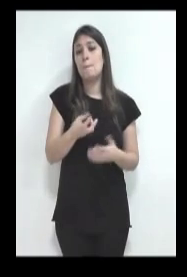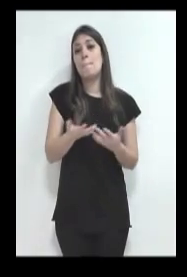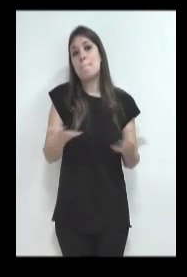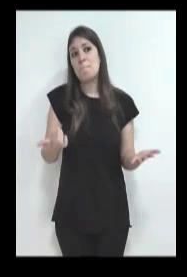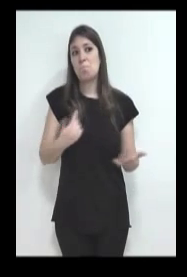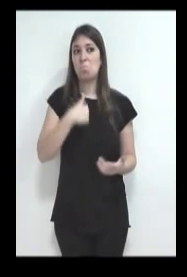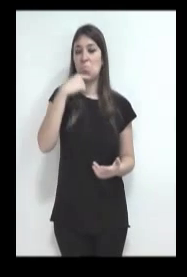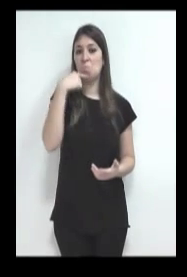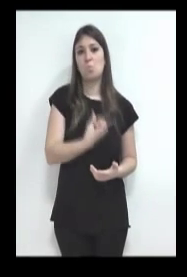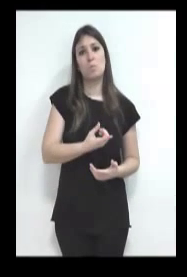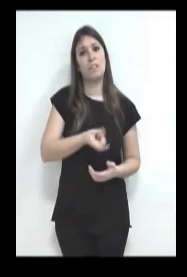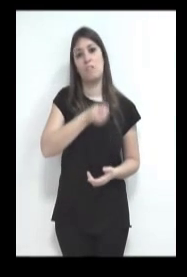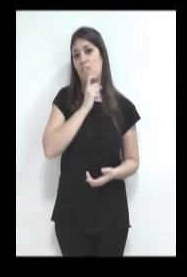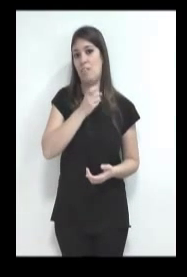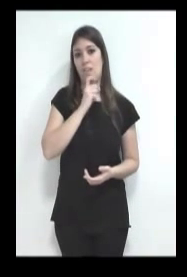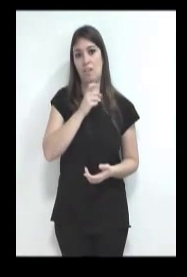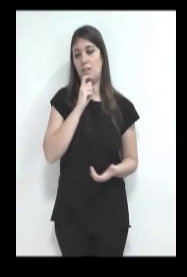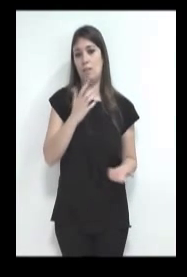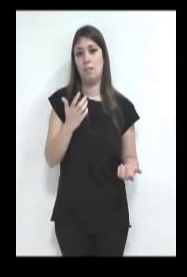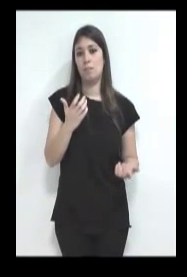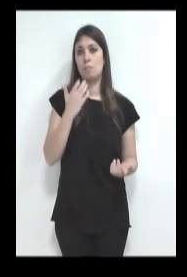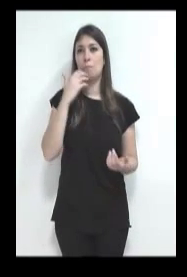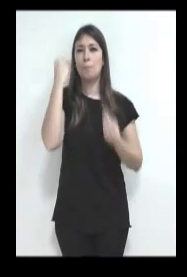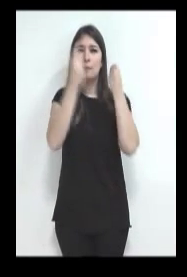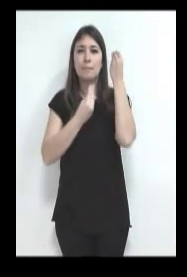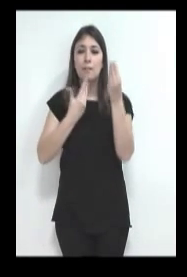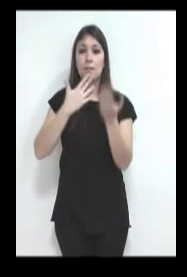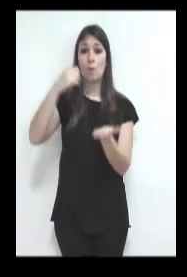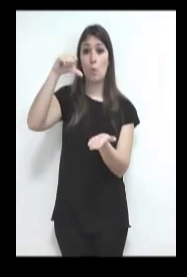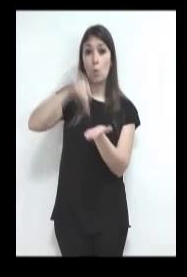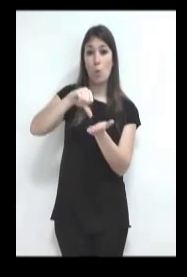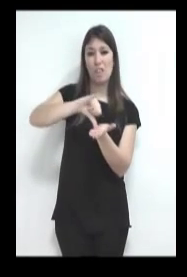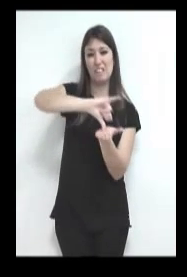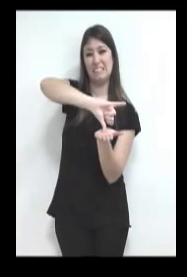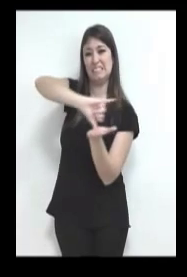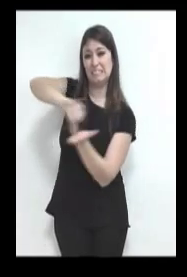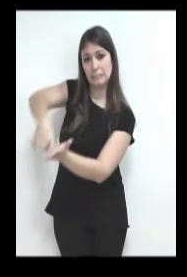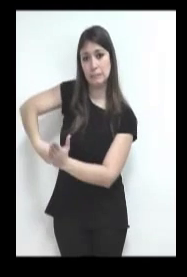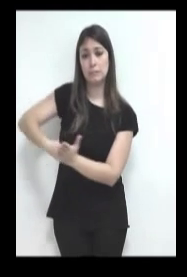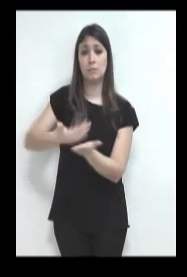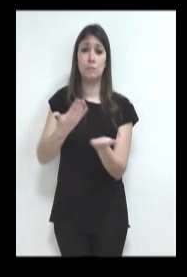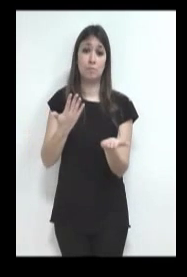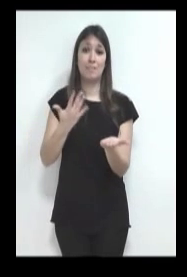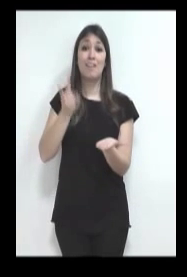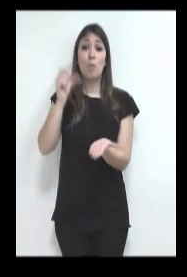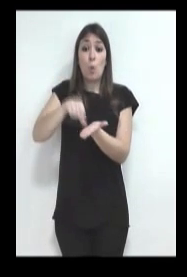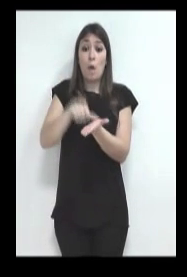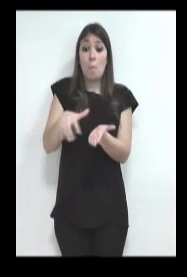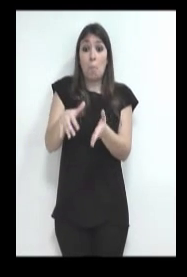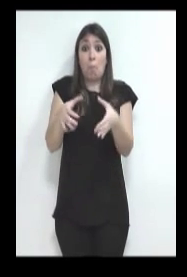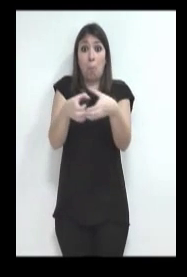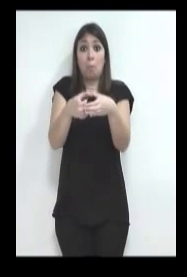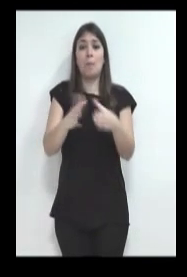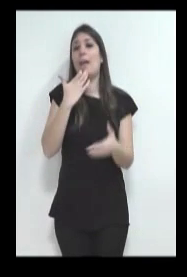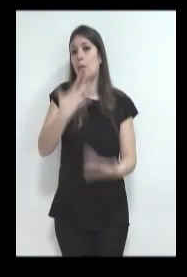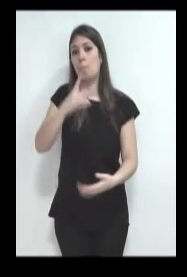diría que es muy difícil pensar que la ciudad y todo el espacio que la rodea, porque claro, la ciudad, si pensamos